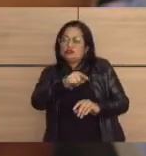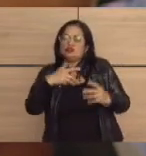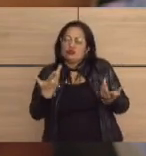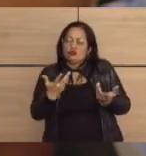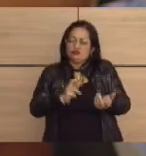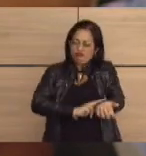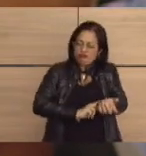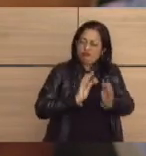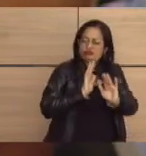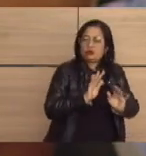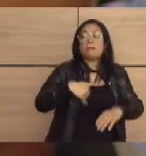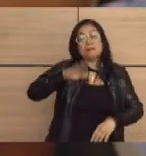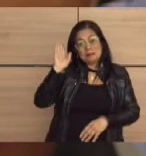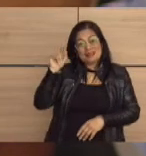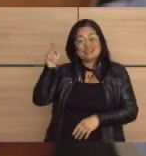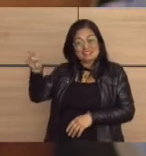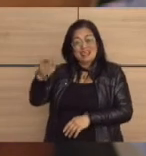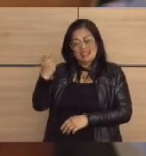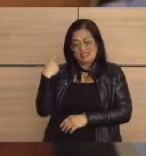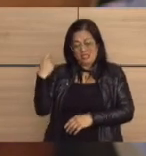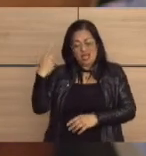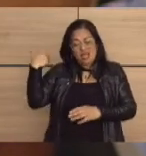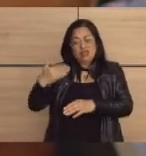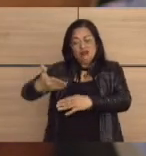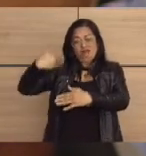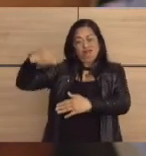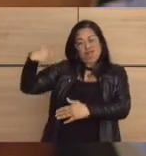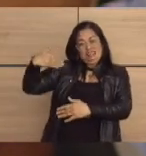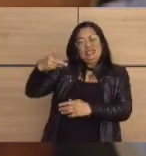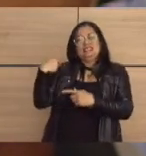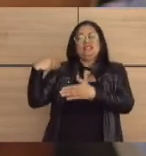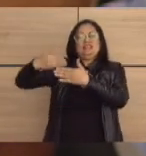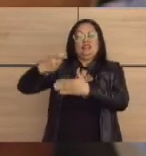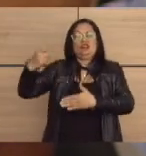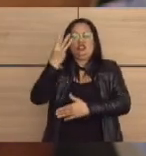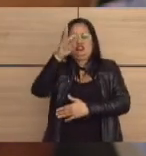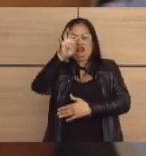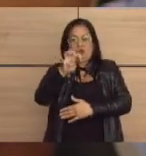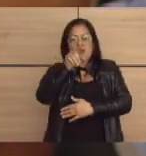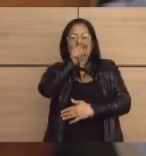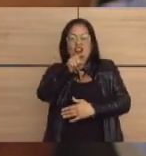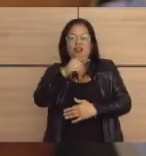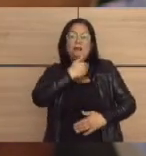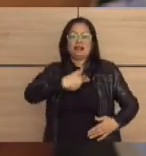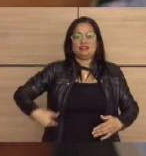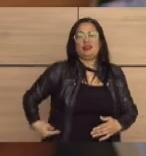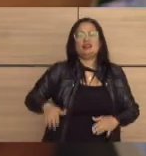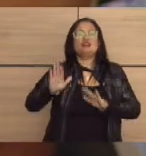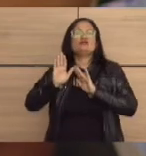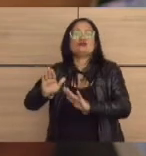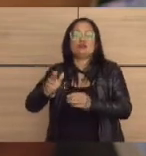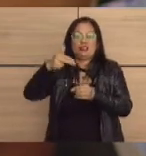tuvo un presidente indígena en la segunda mitad del siglo XIX, que fue Benito Juárez, y de todas maneras eso le